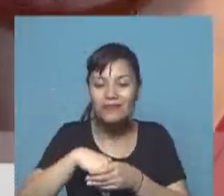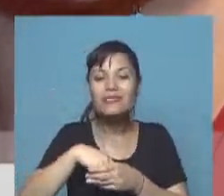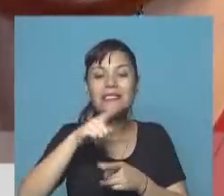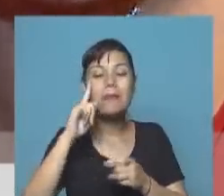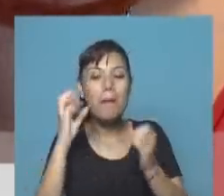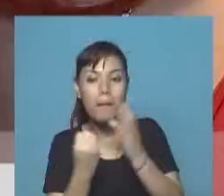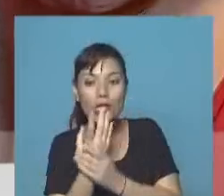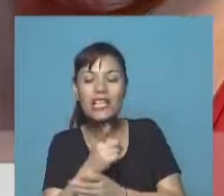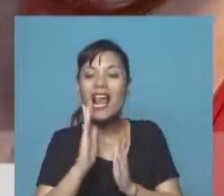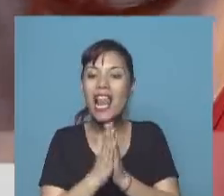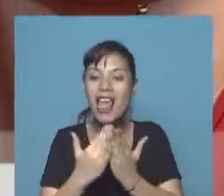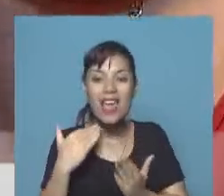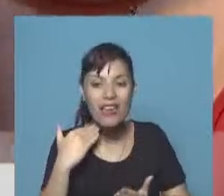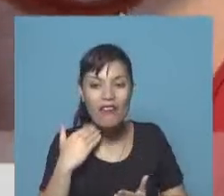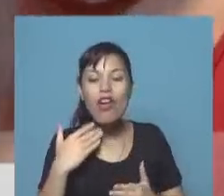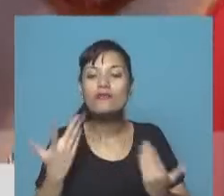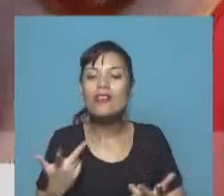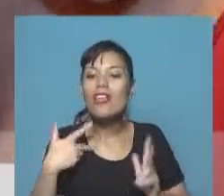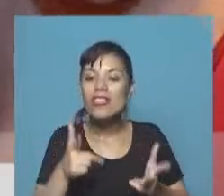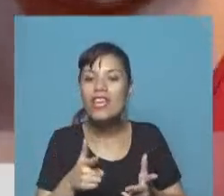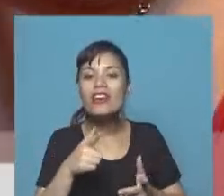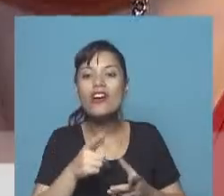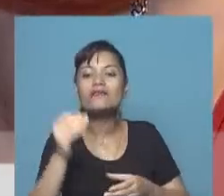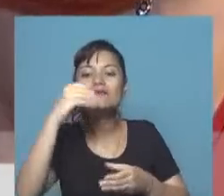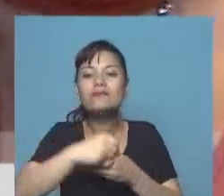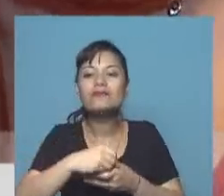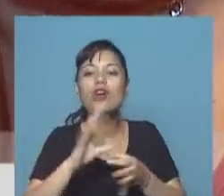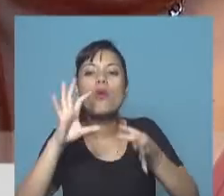este proyecto, de este libro que bueno, como dije, materializa la